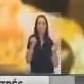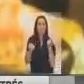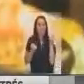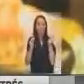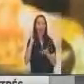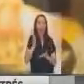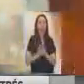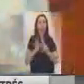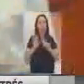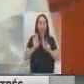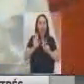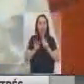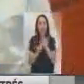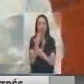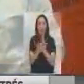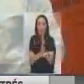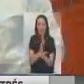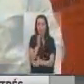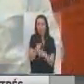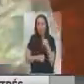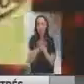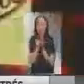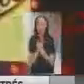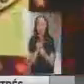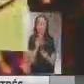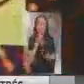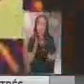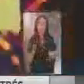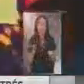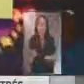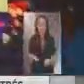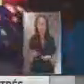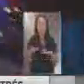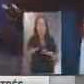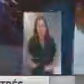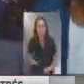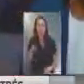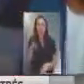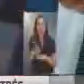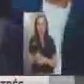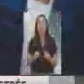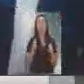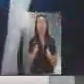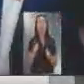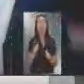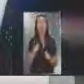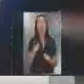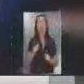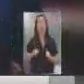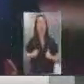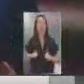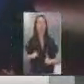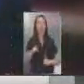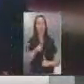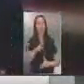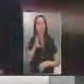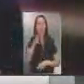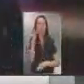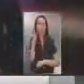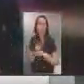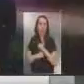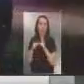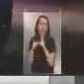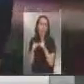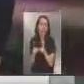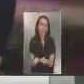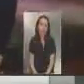y esto hasta las 7 de la mañana. Empezamos un año trabajando, así que qué mejor. Y ahora estamos en Los Buenos Muchachos, que hace más de 30 años tiene